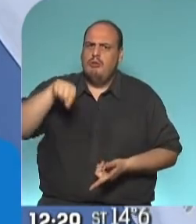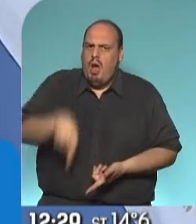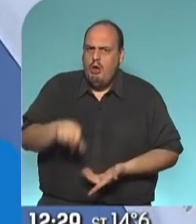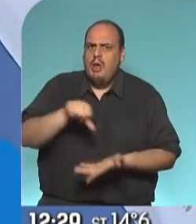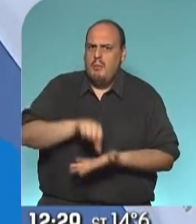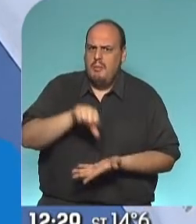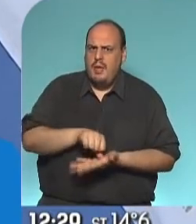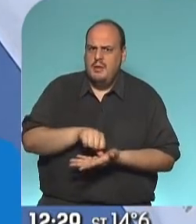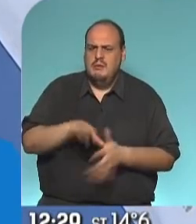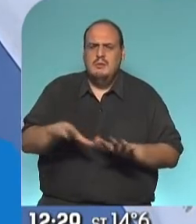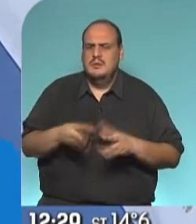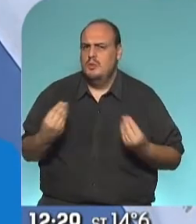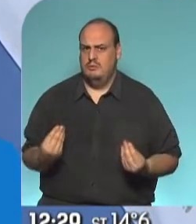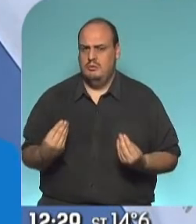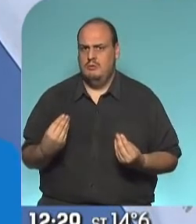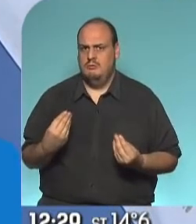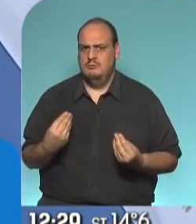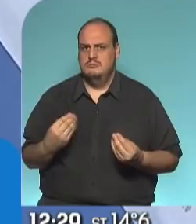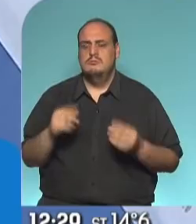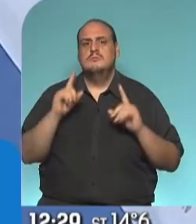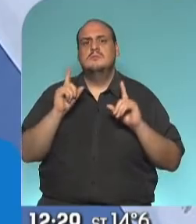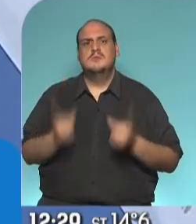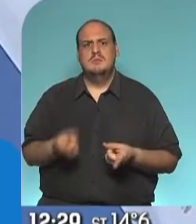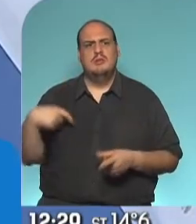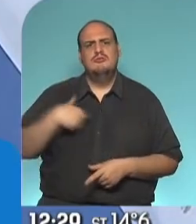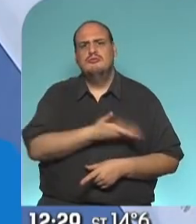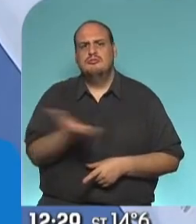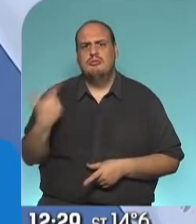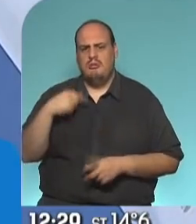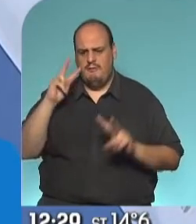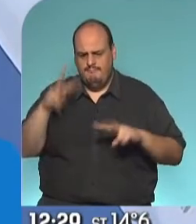pasa como país y sobre lo que nos pasa como sociedad.